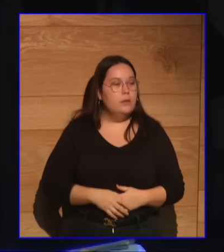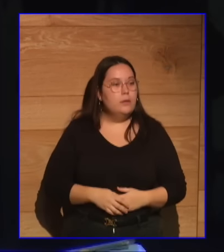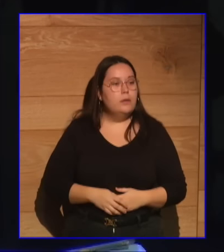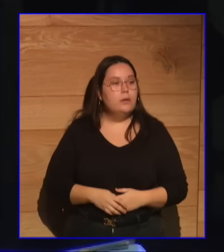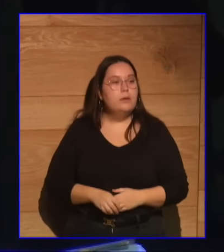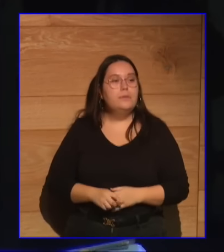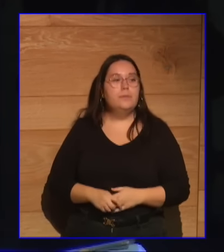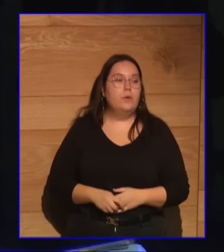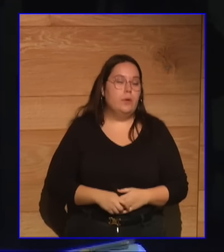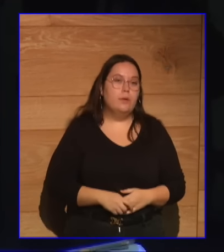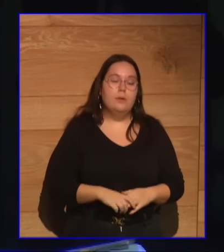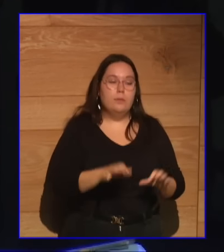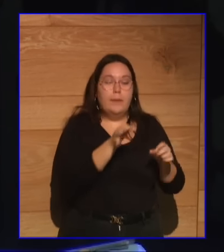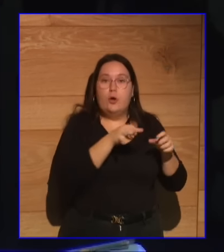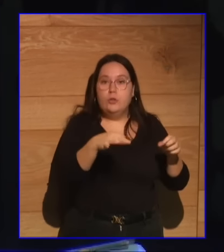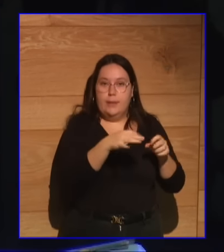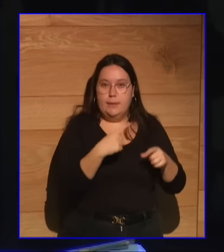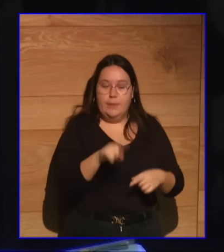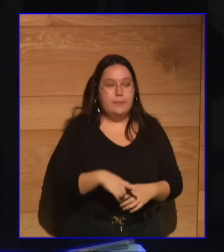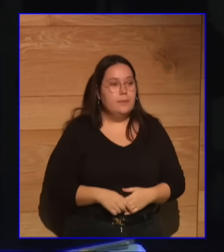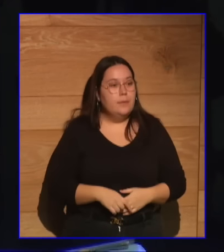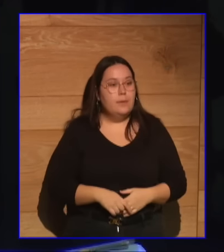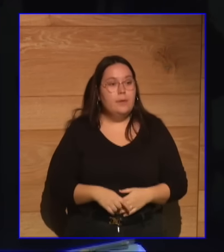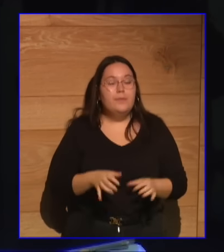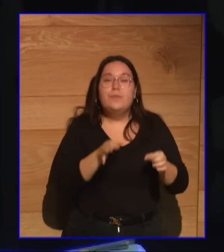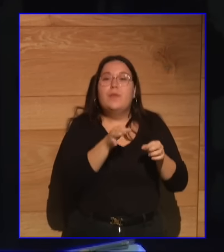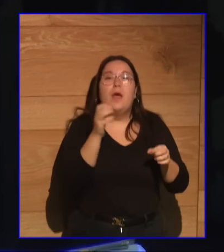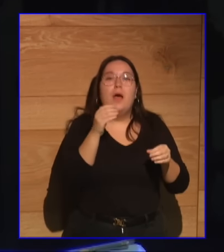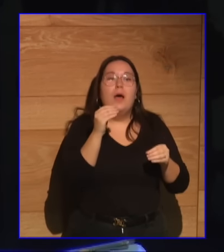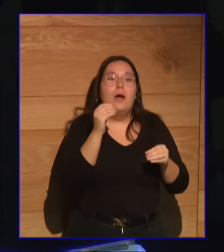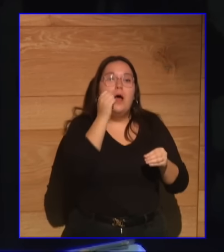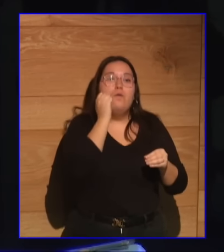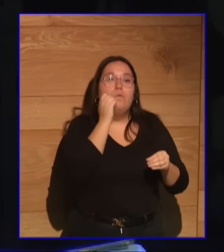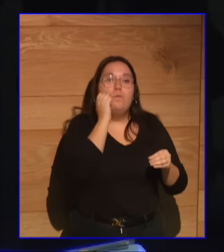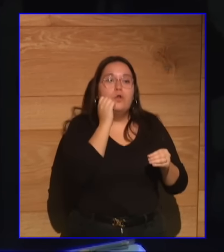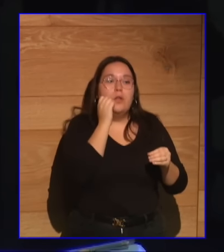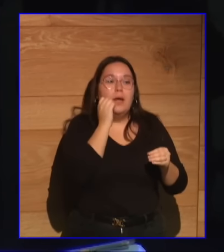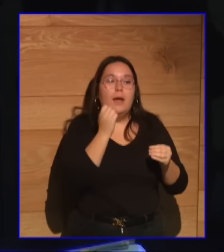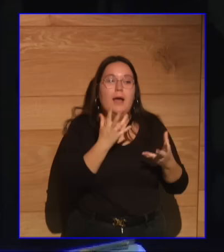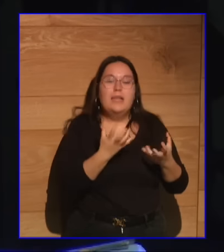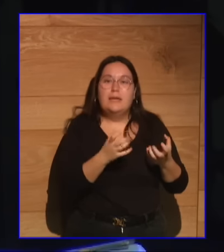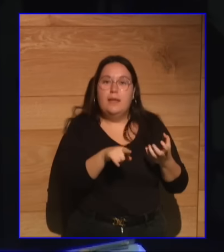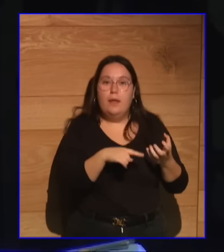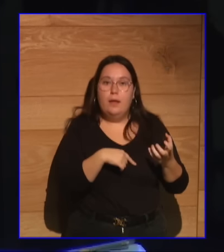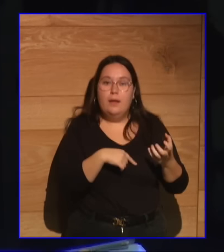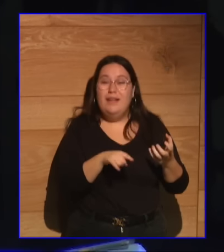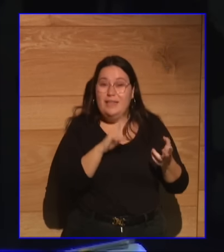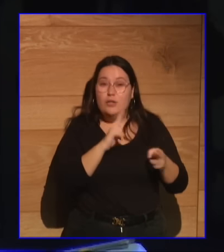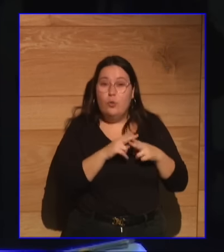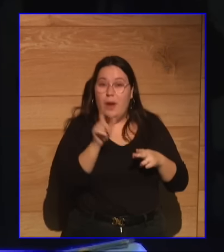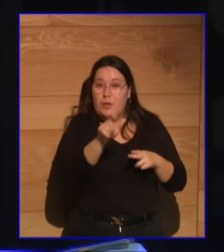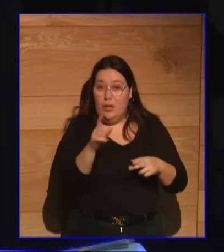sobra. De la... ¿Sabes cómo llamo yo a los que les gusta la fruta escarchada? ¿Cómo le llaman? Comesobras.